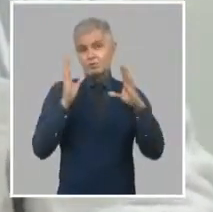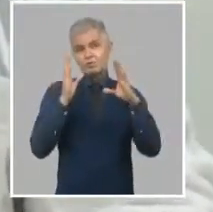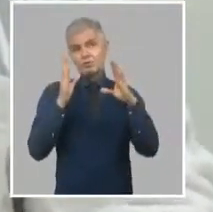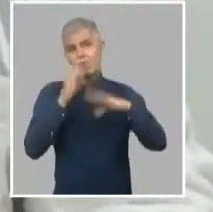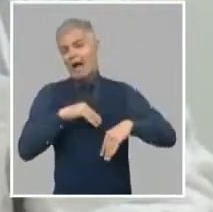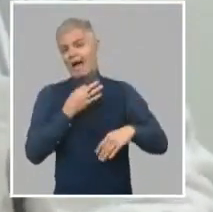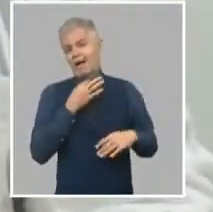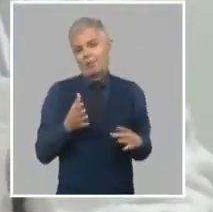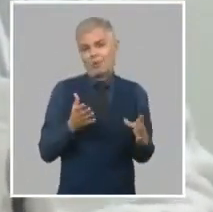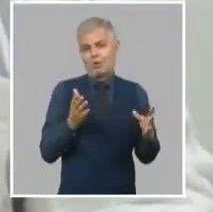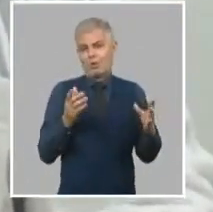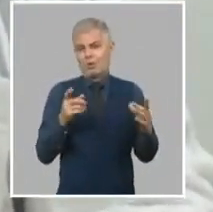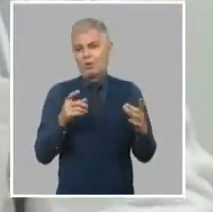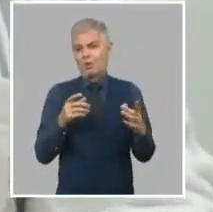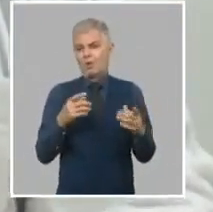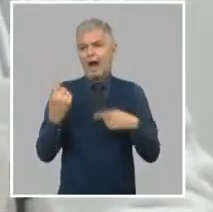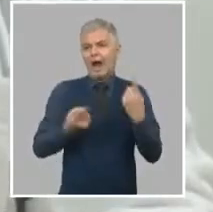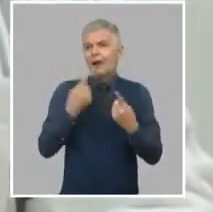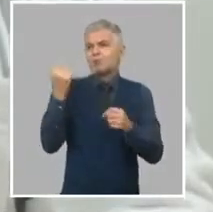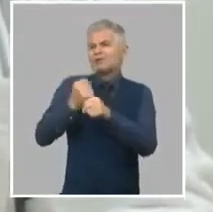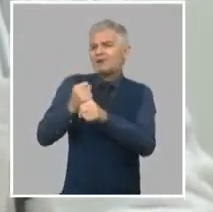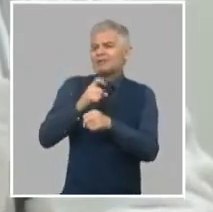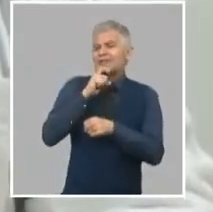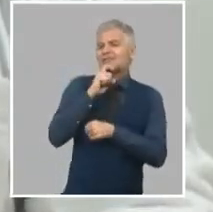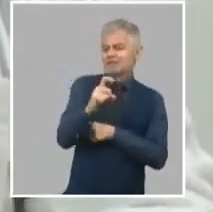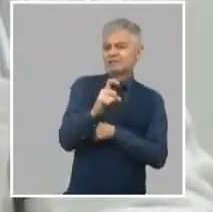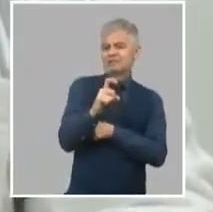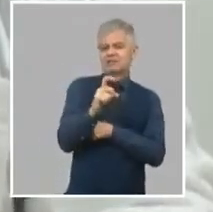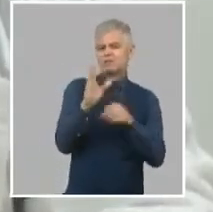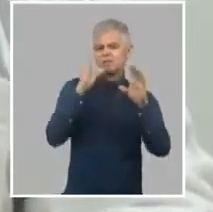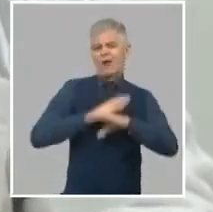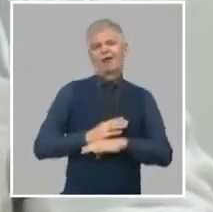misiones difíciles.